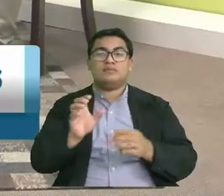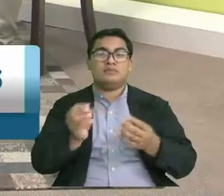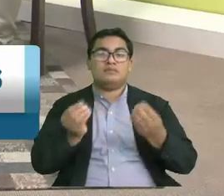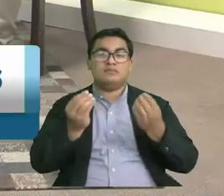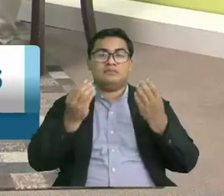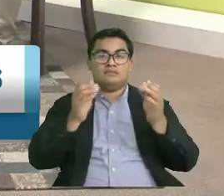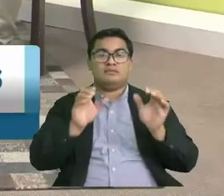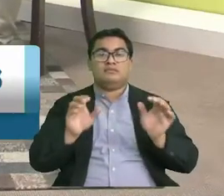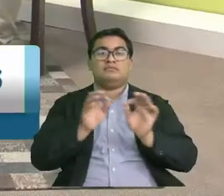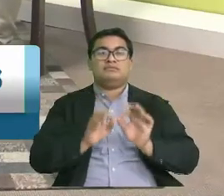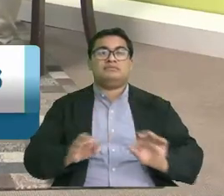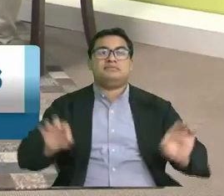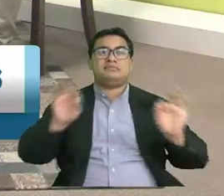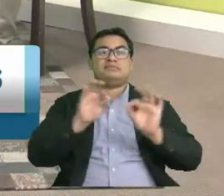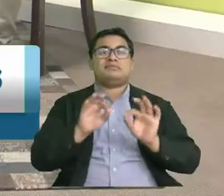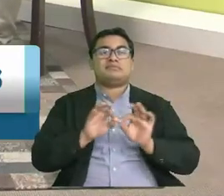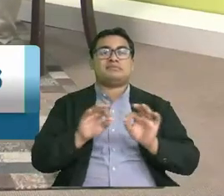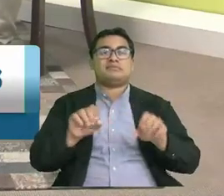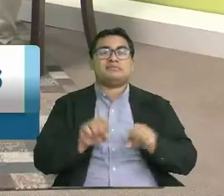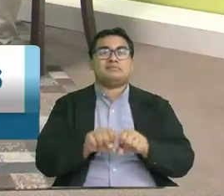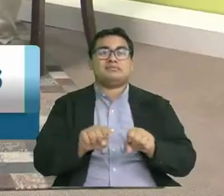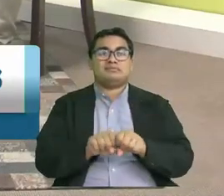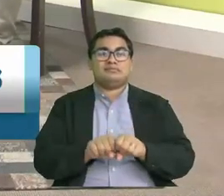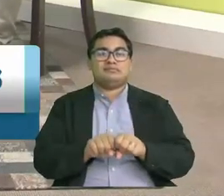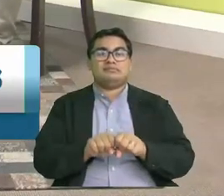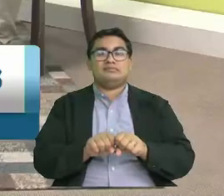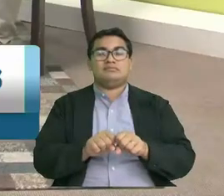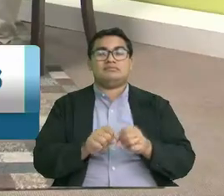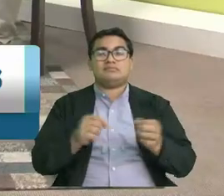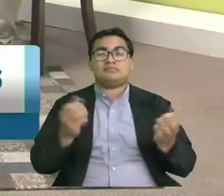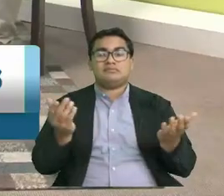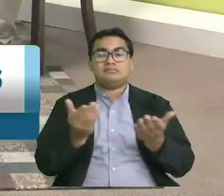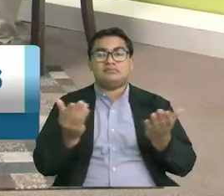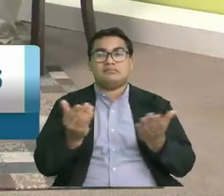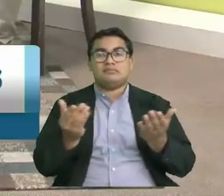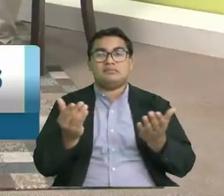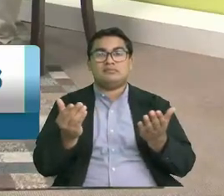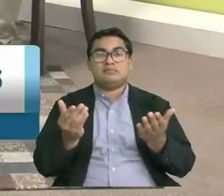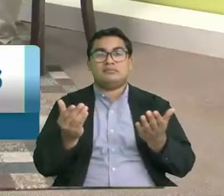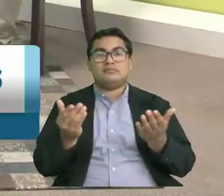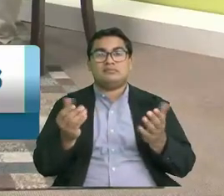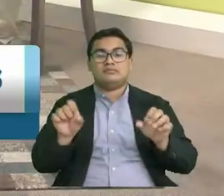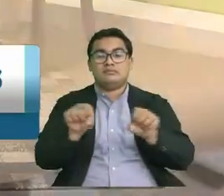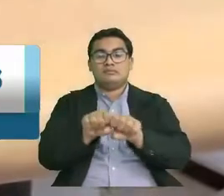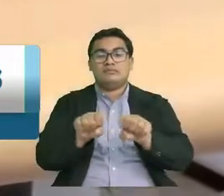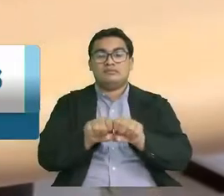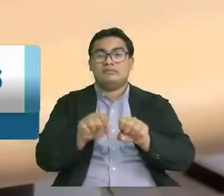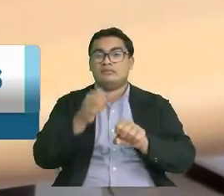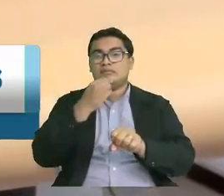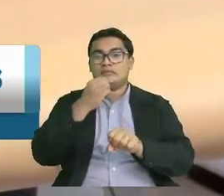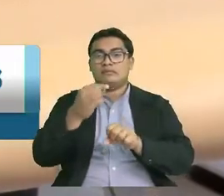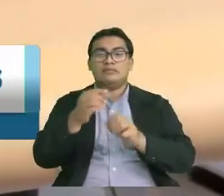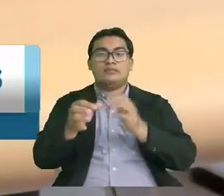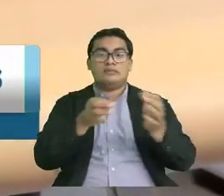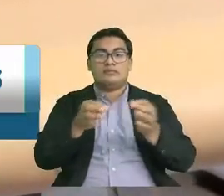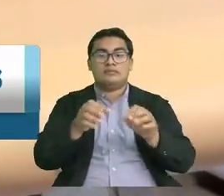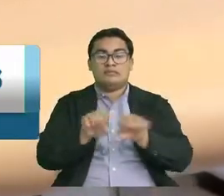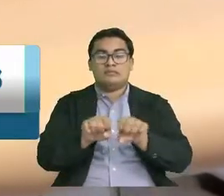cosas que hay que tomar en cuenta con un calzado adecuado. Pues. Okay. Y con respecto al calzado que te decía del zapato